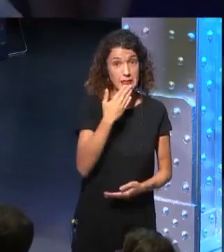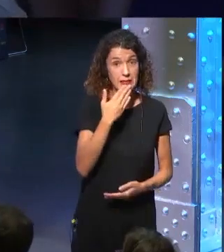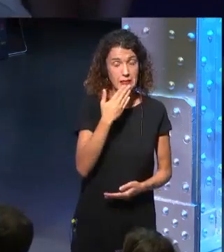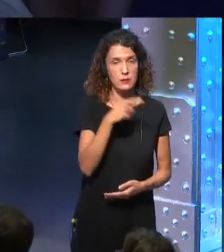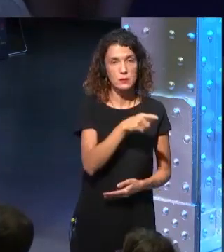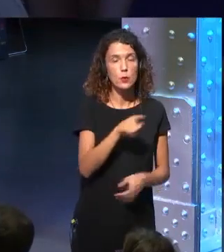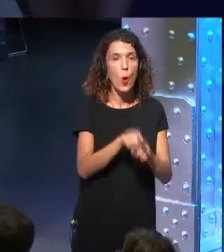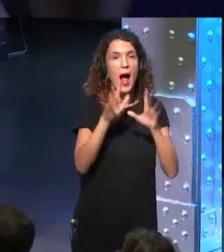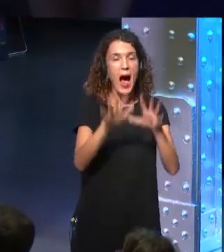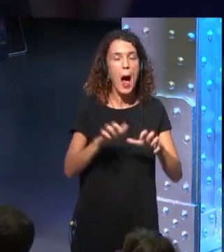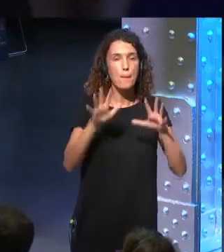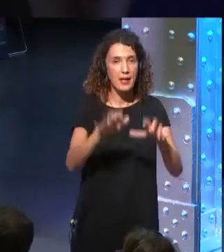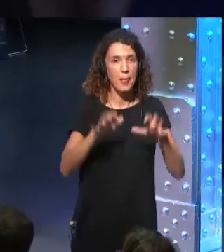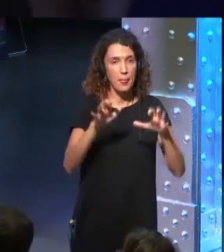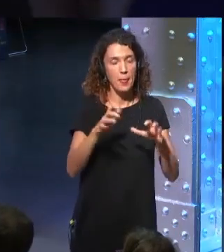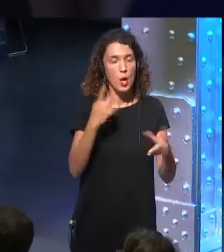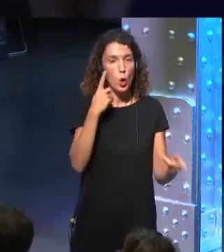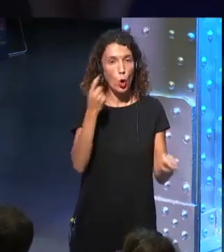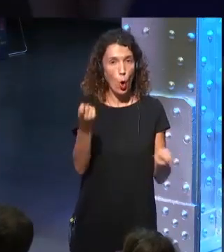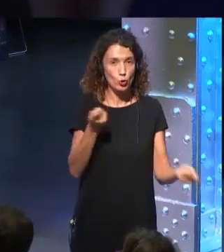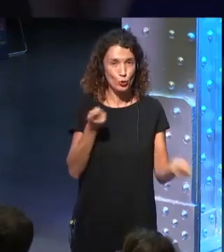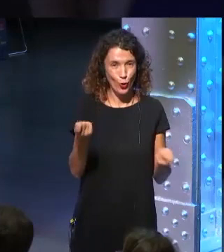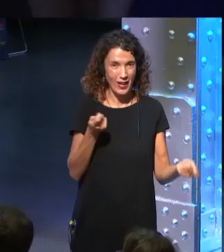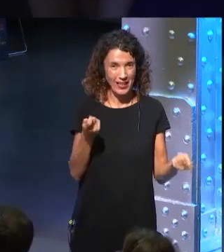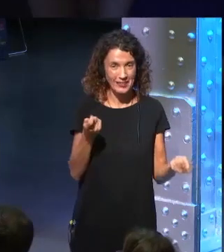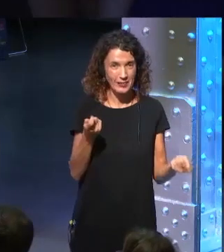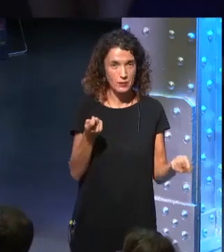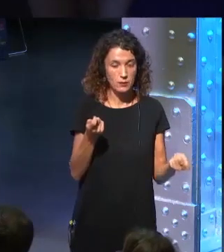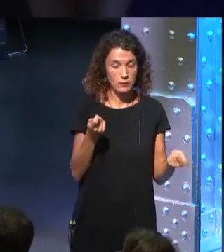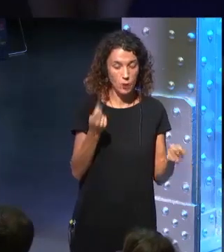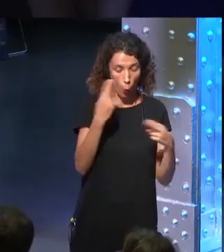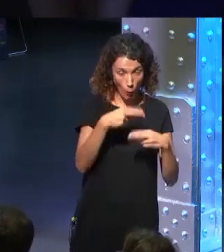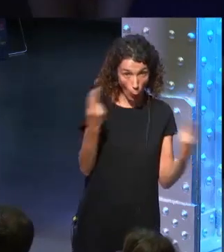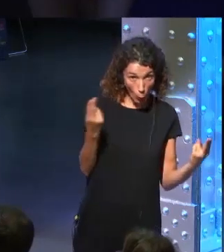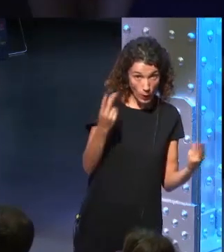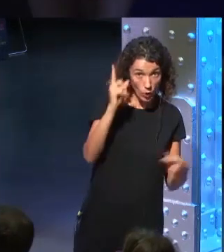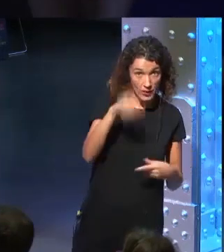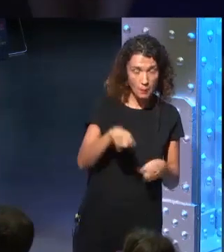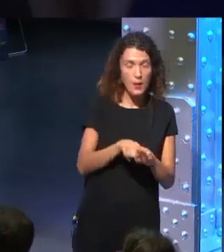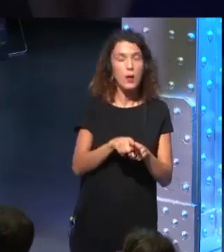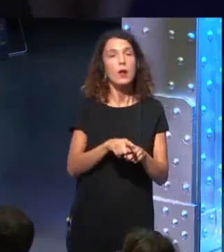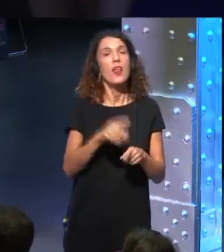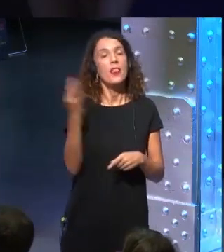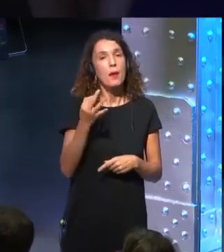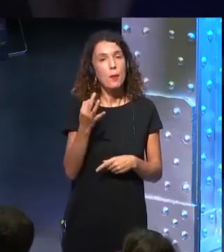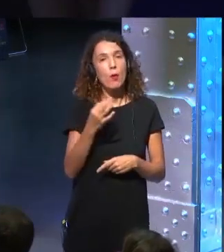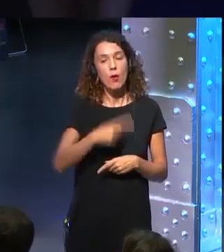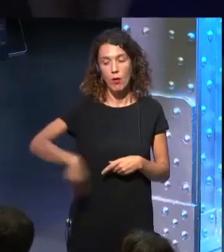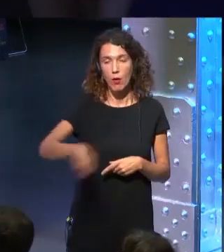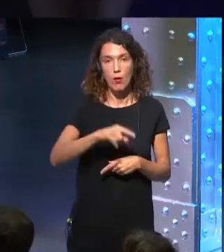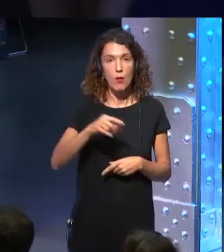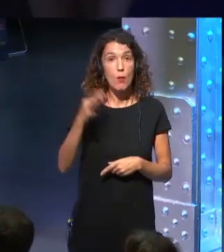es aprender a tomar el control de lo público, digamos, y aprender a silenciar la